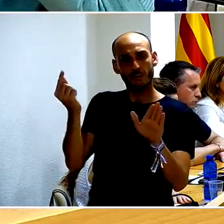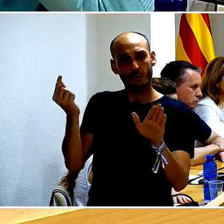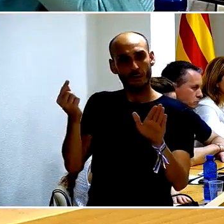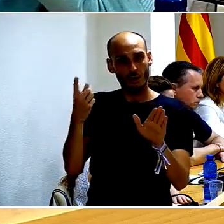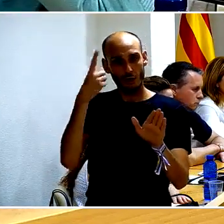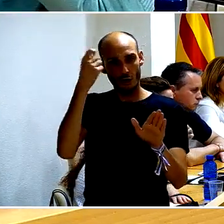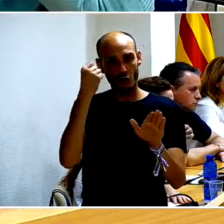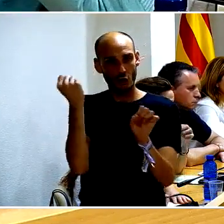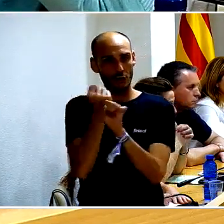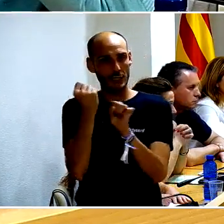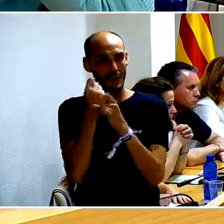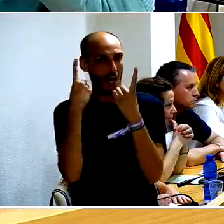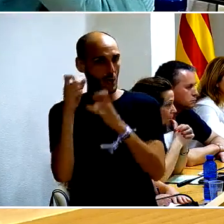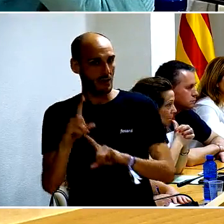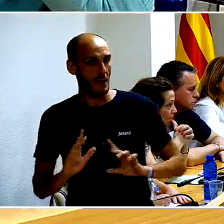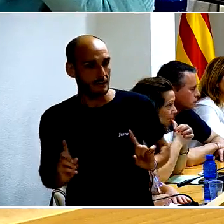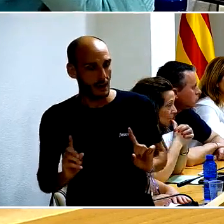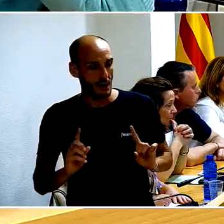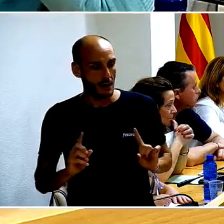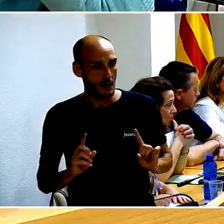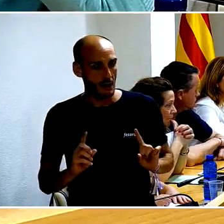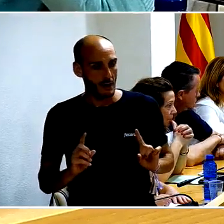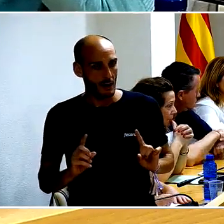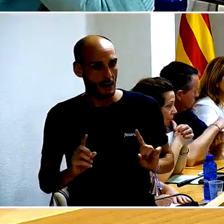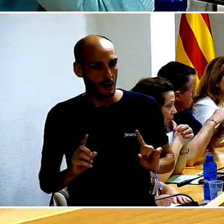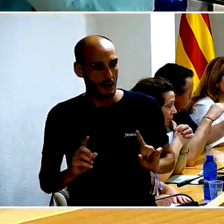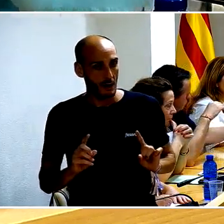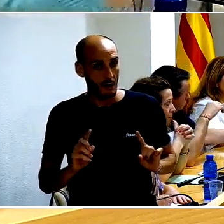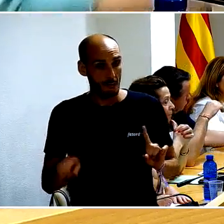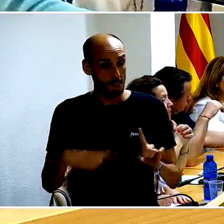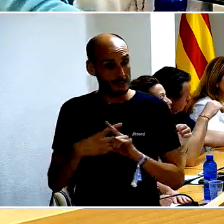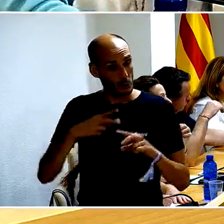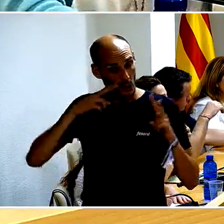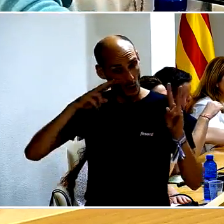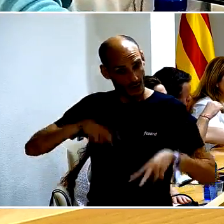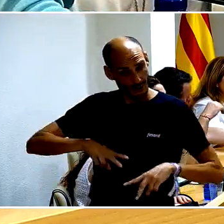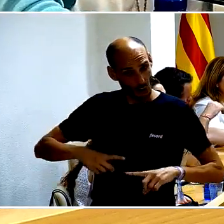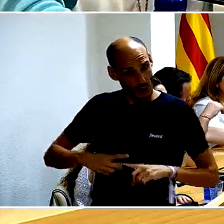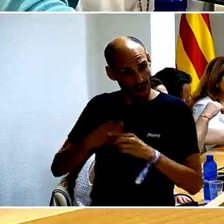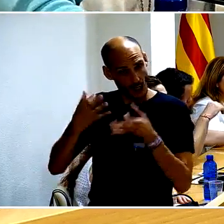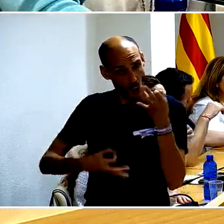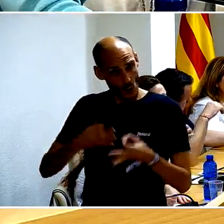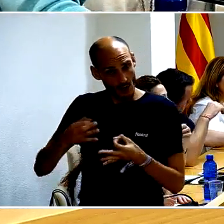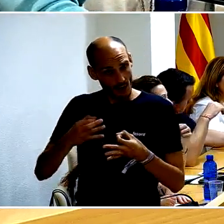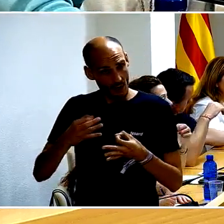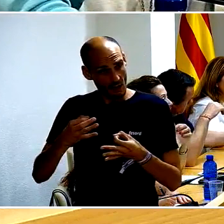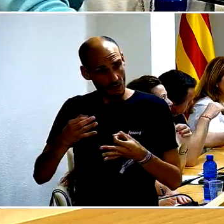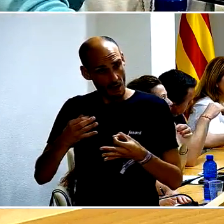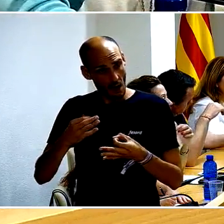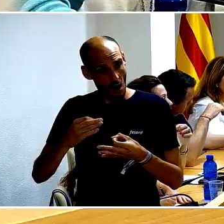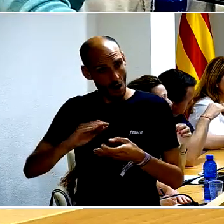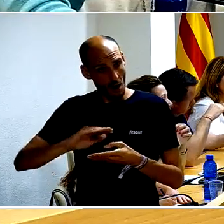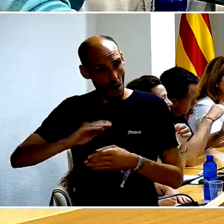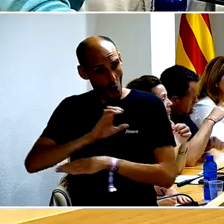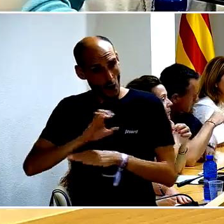sería penoso, pero en un ordenador y en un reconocimiento extrajudicial donde entró el PP y no había dinero, creo que la gente eso debería